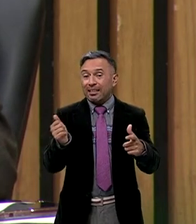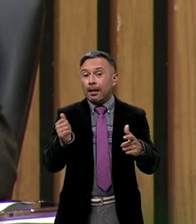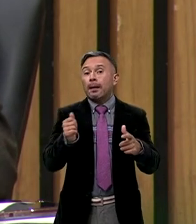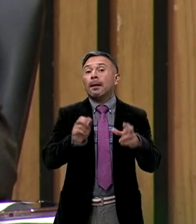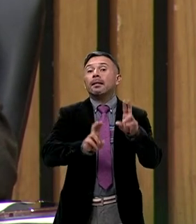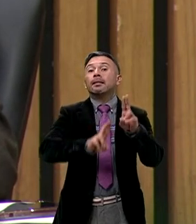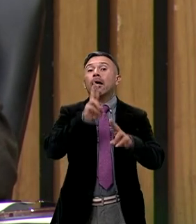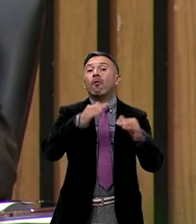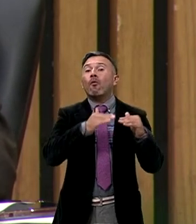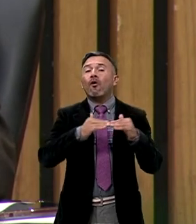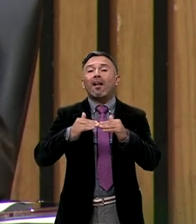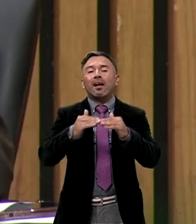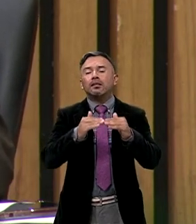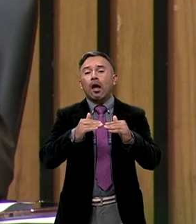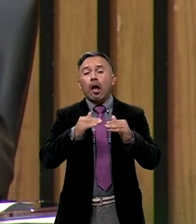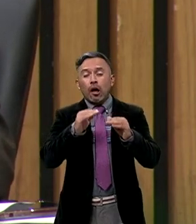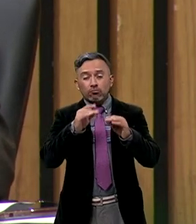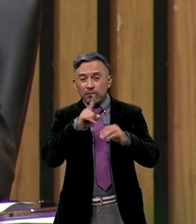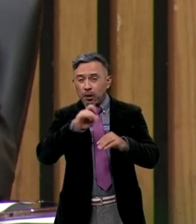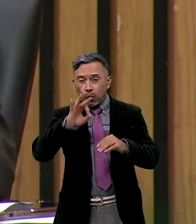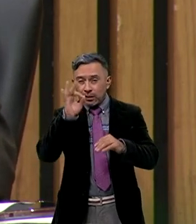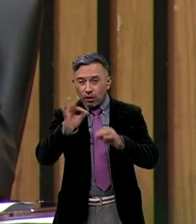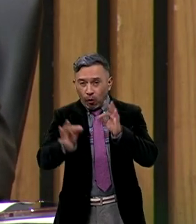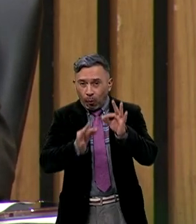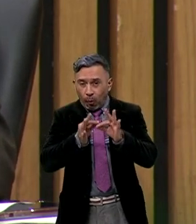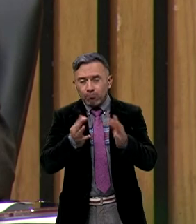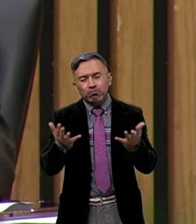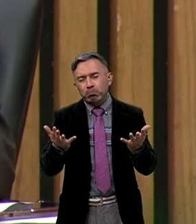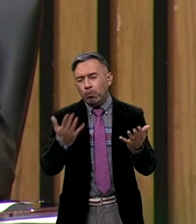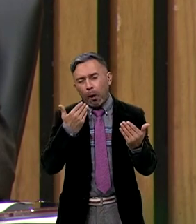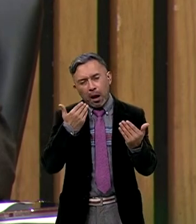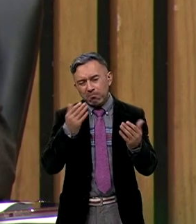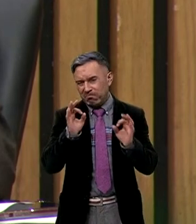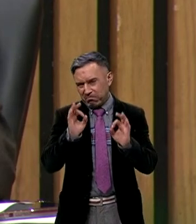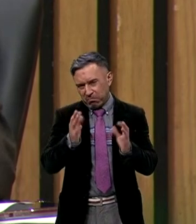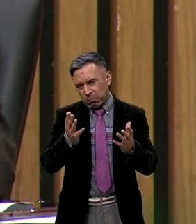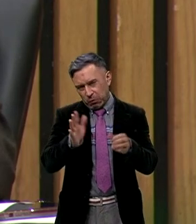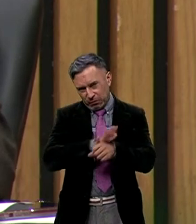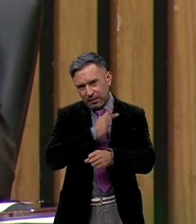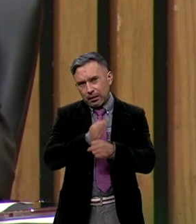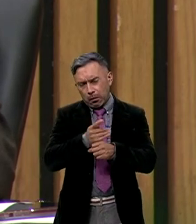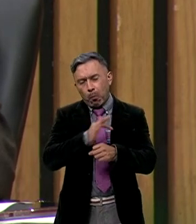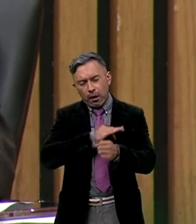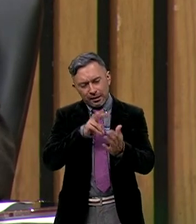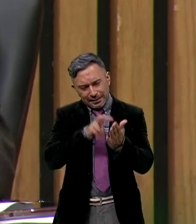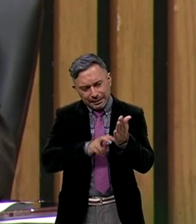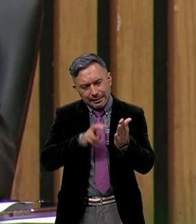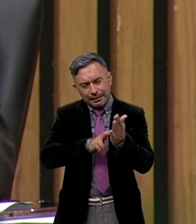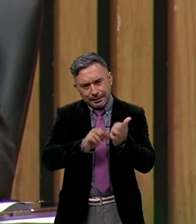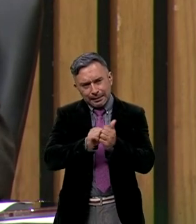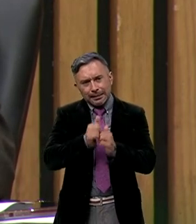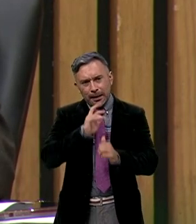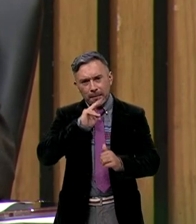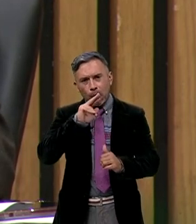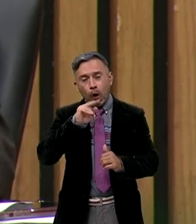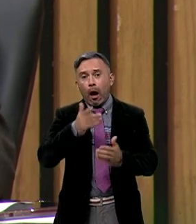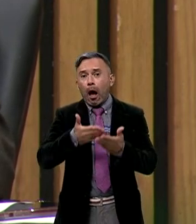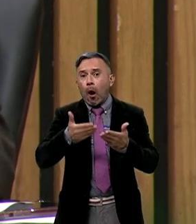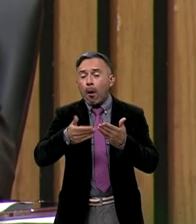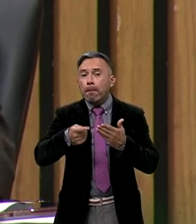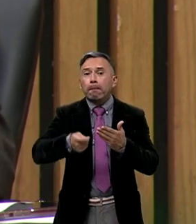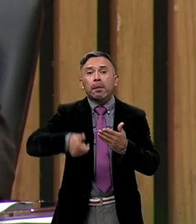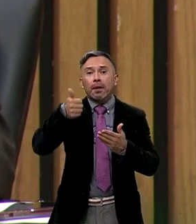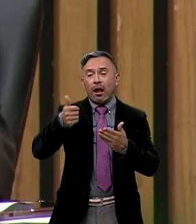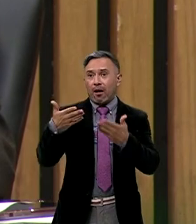perfectible pero para un primer encuentro democrático popular pudimos observar que la gente ya